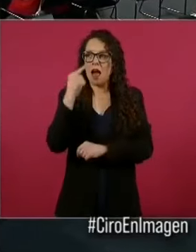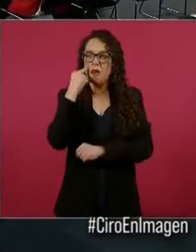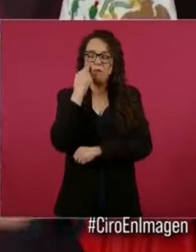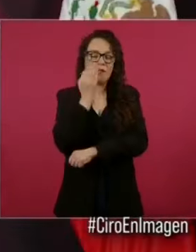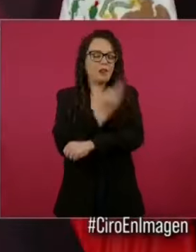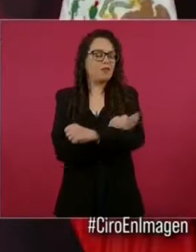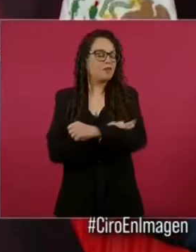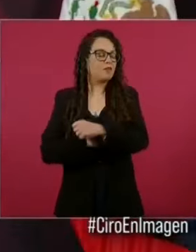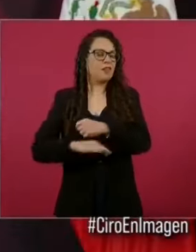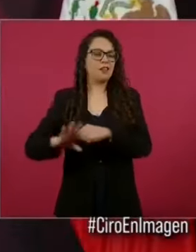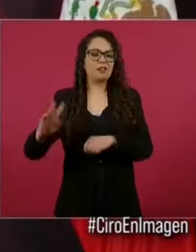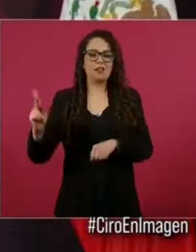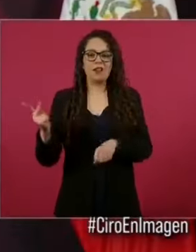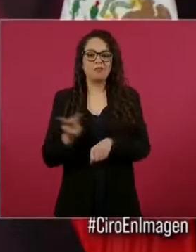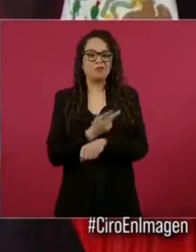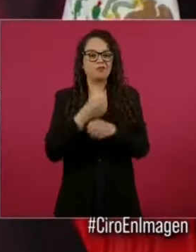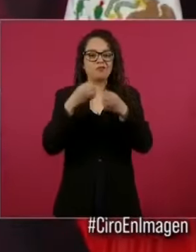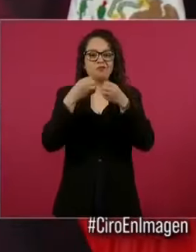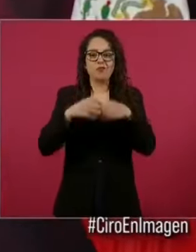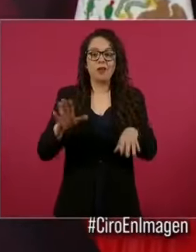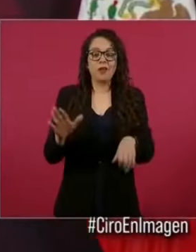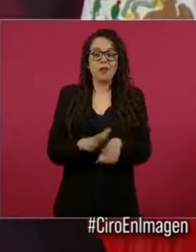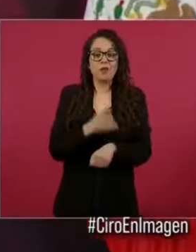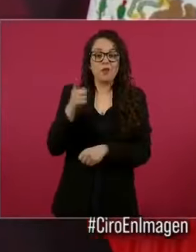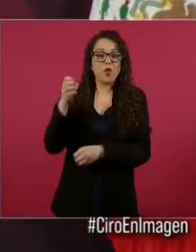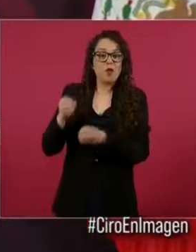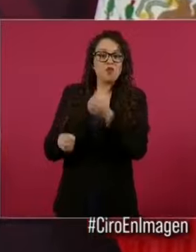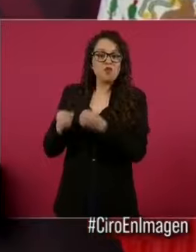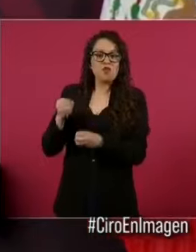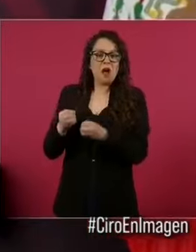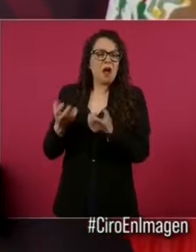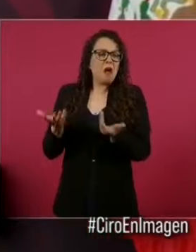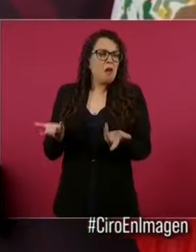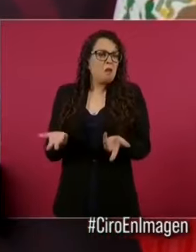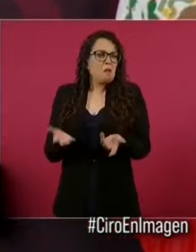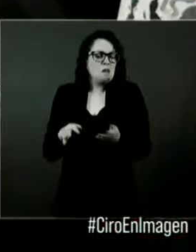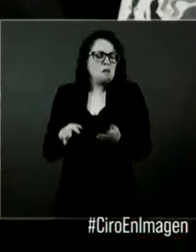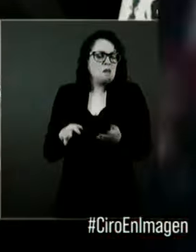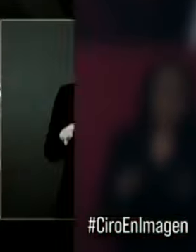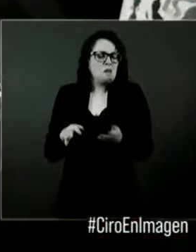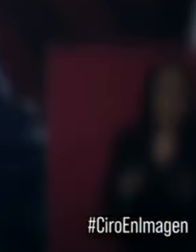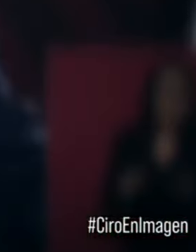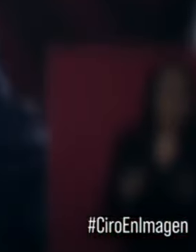porque ya los jueces hacen lo que quieren.